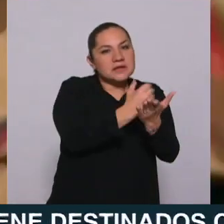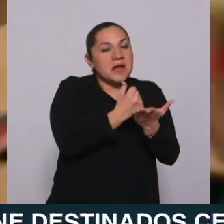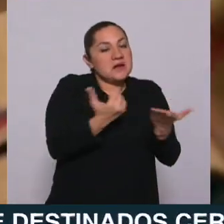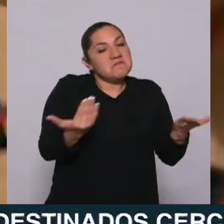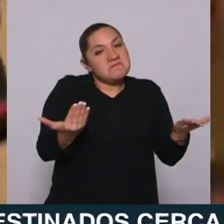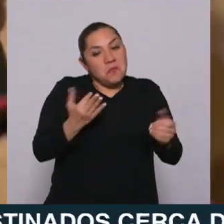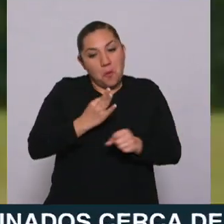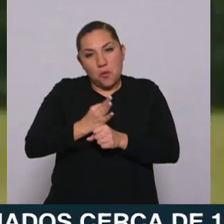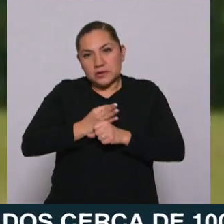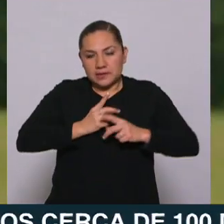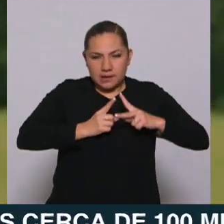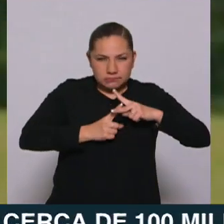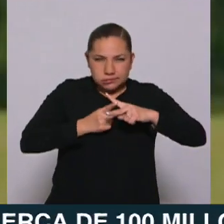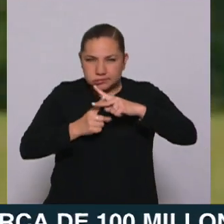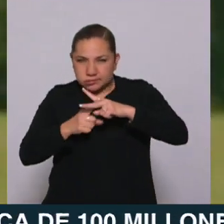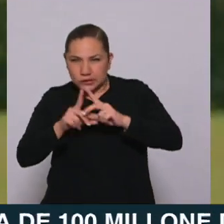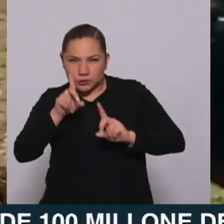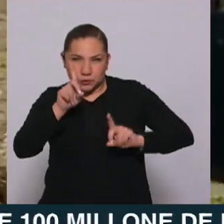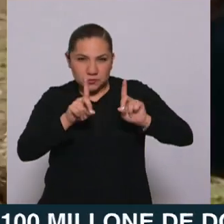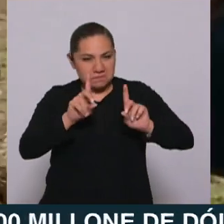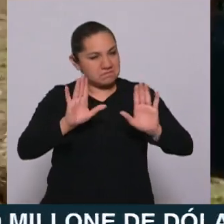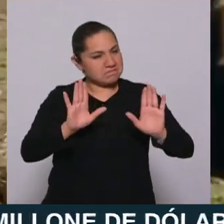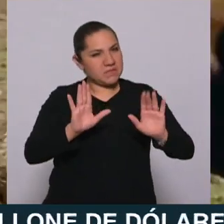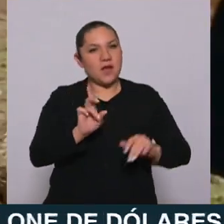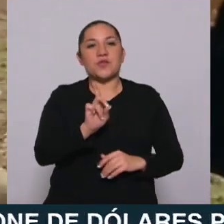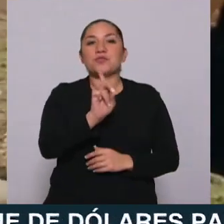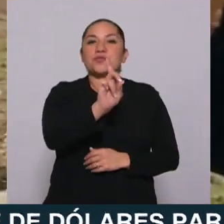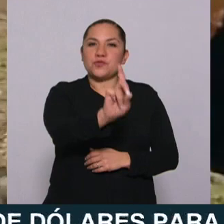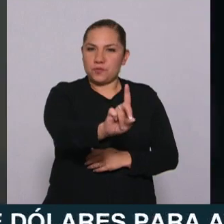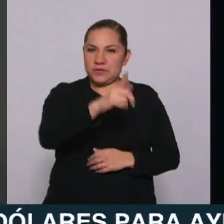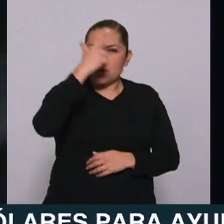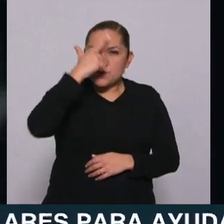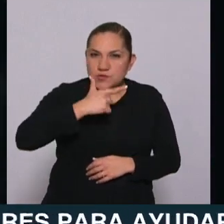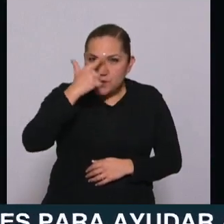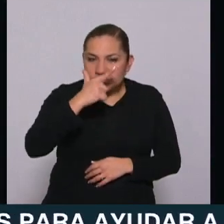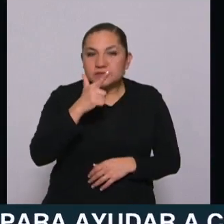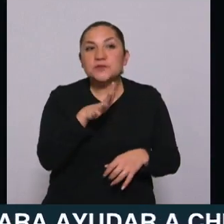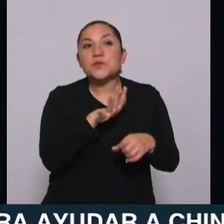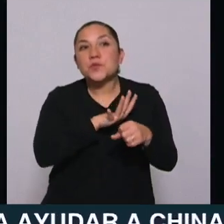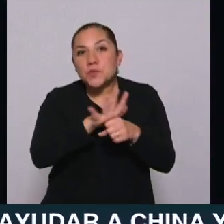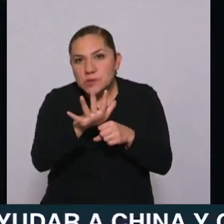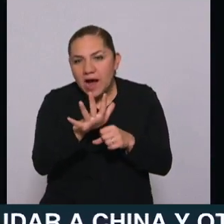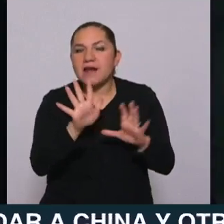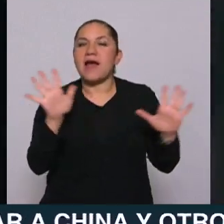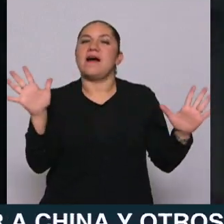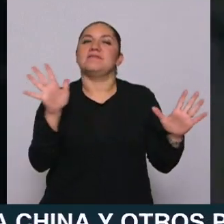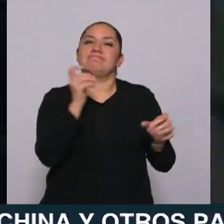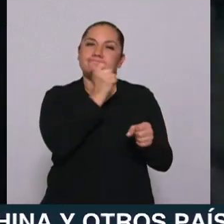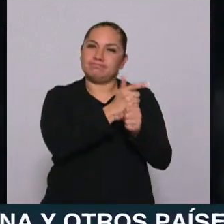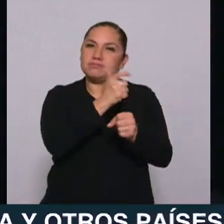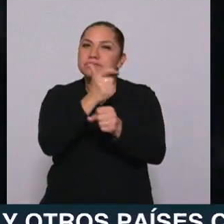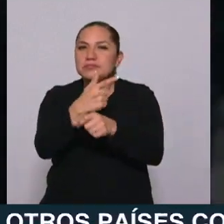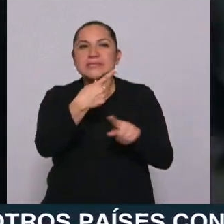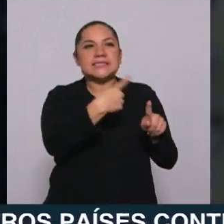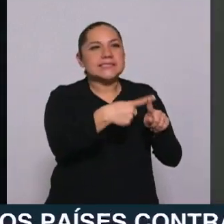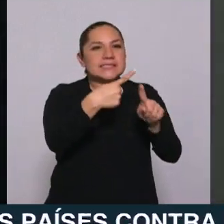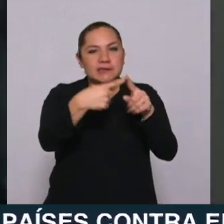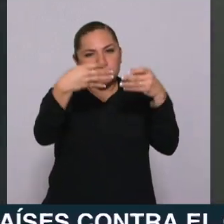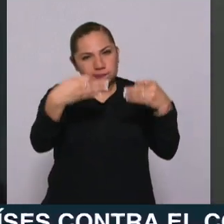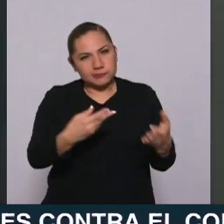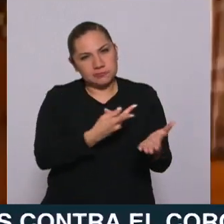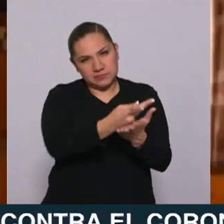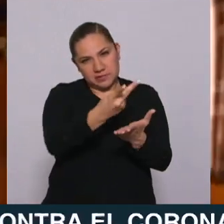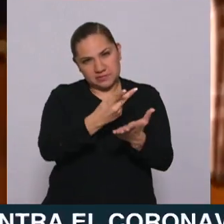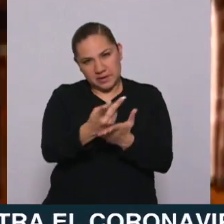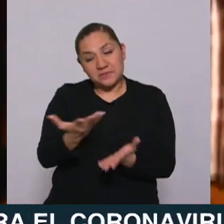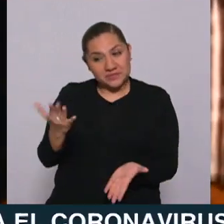podrían ganar, pero ya será el domingo por la noche cuando despejaremos todas estas dudas. Así esperemos que sea, Leti. Axel, muchísimas gracias